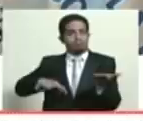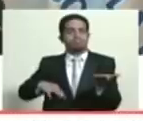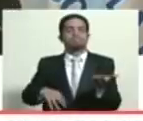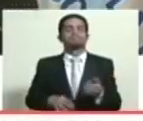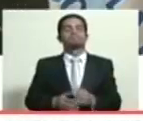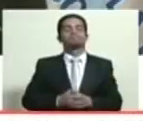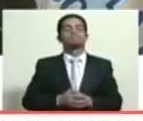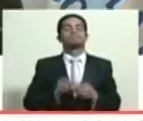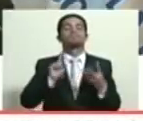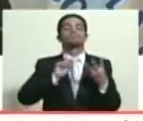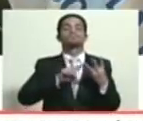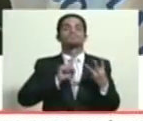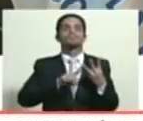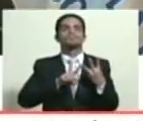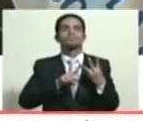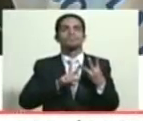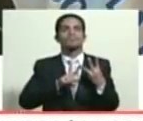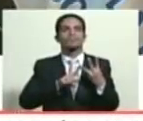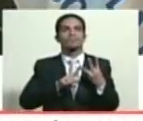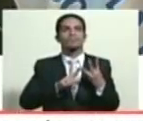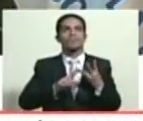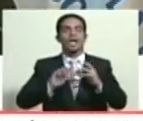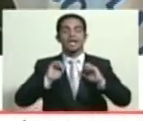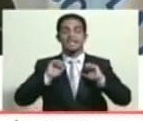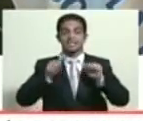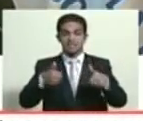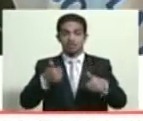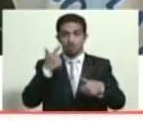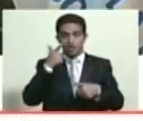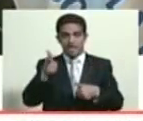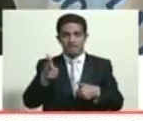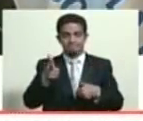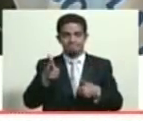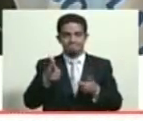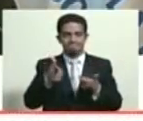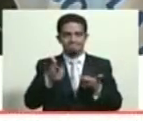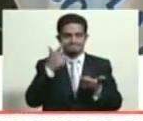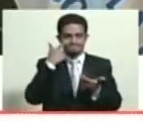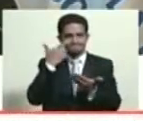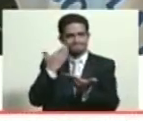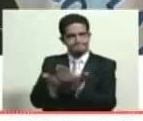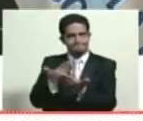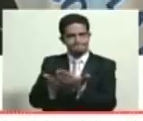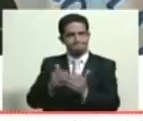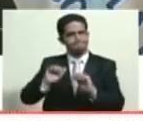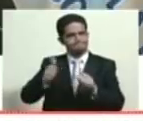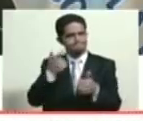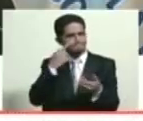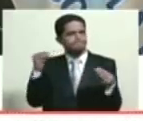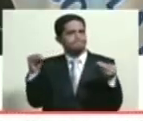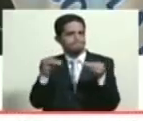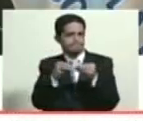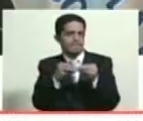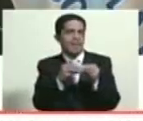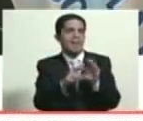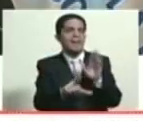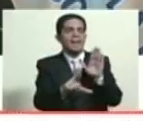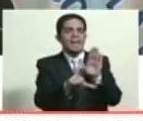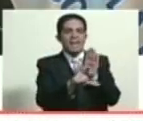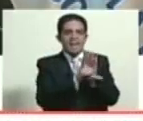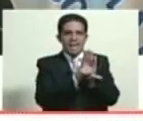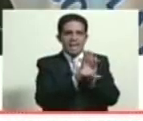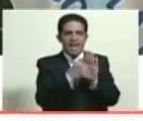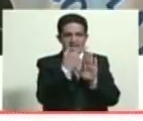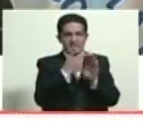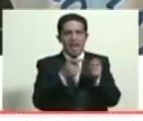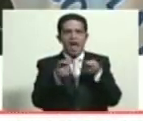Considerando que el inicio del procedimiento administrativo se efectuó conforme a lo previsto en la Ley Orgánica de la